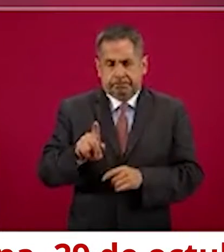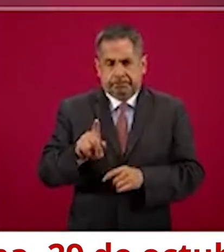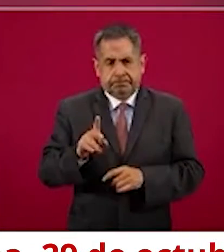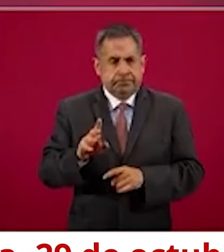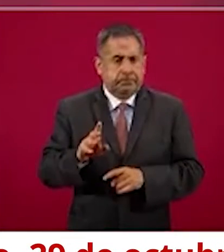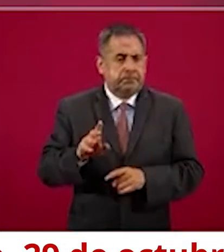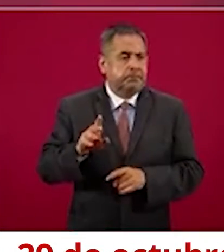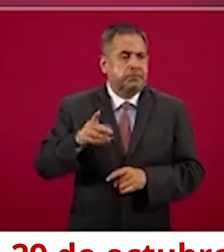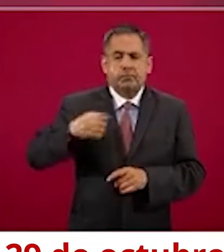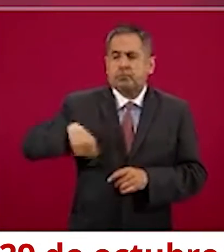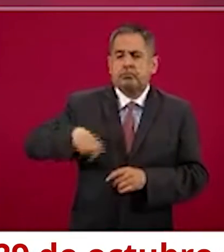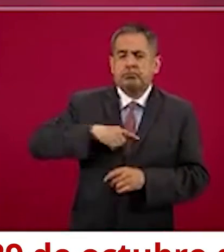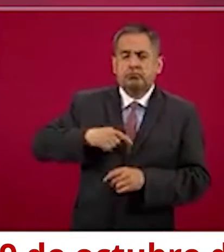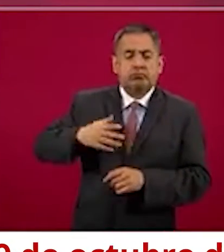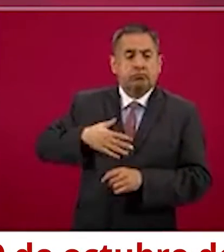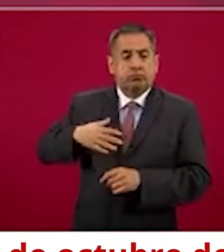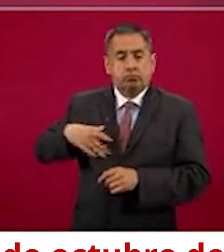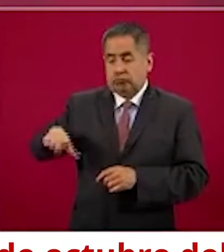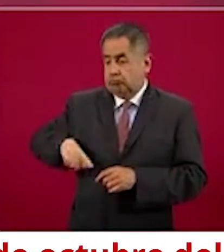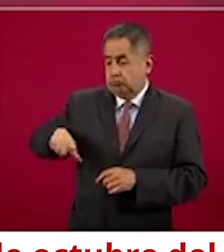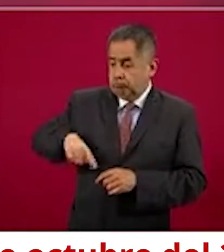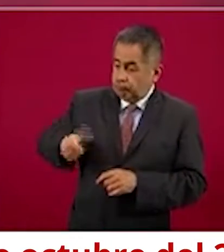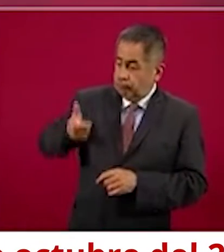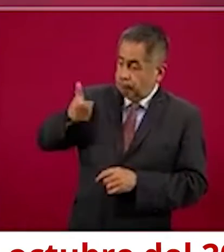se utilizan recursos